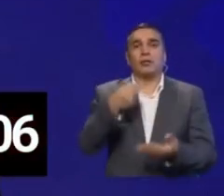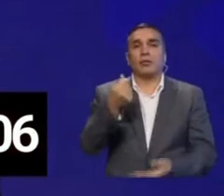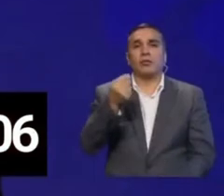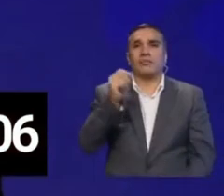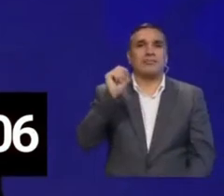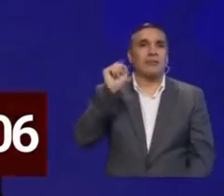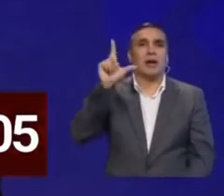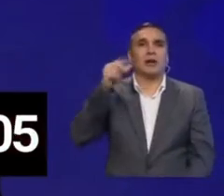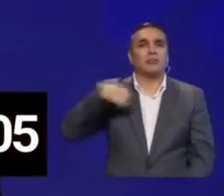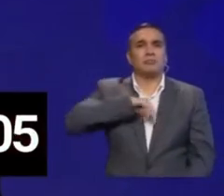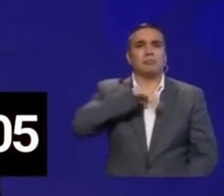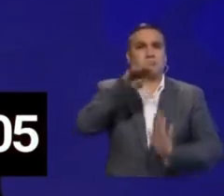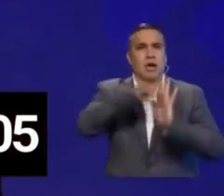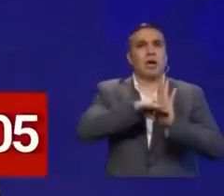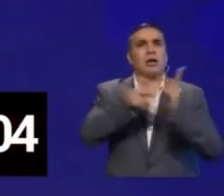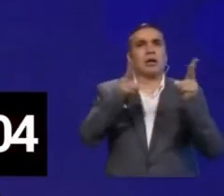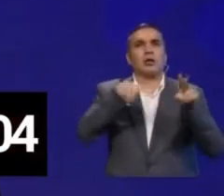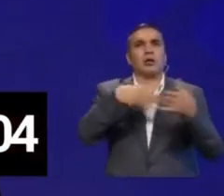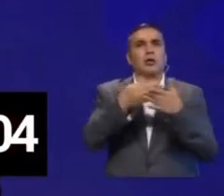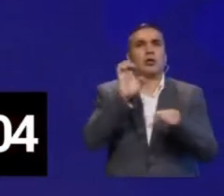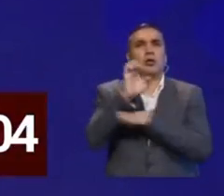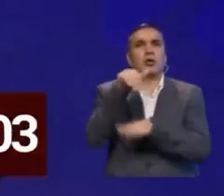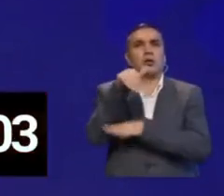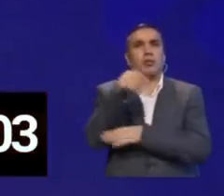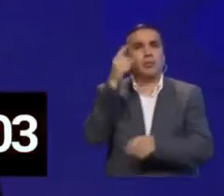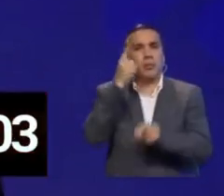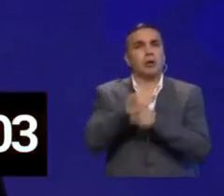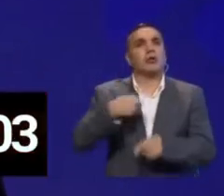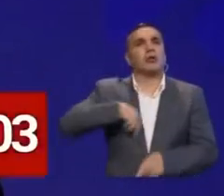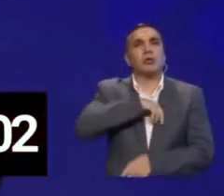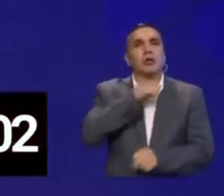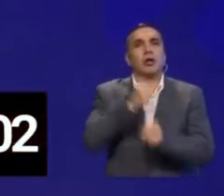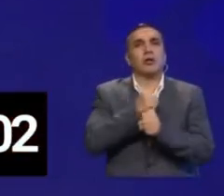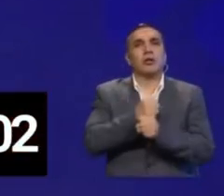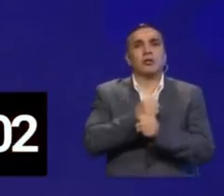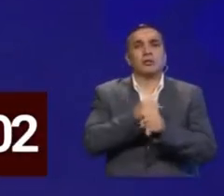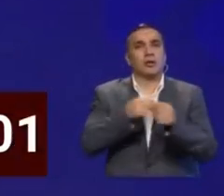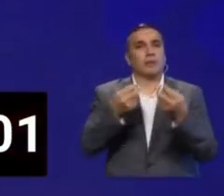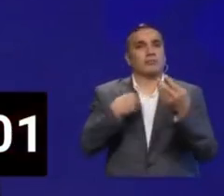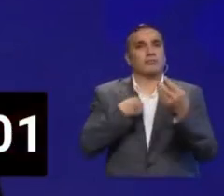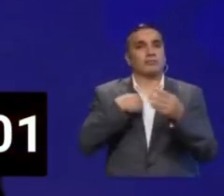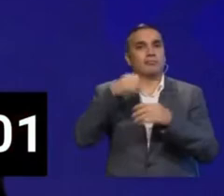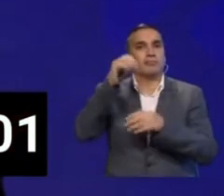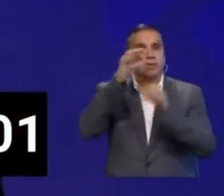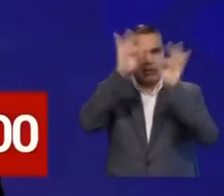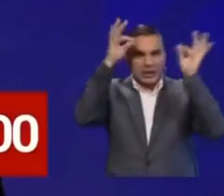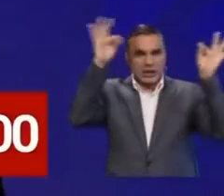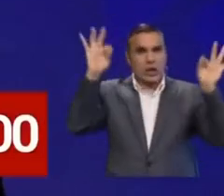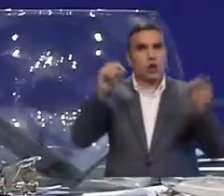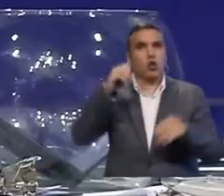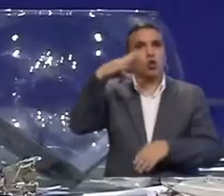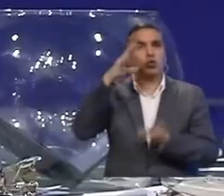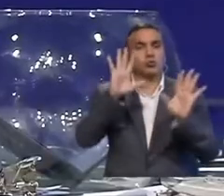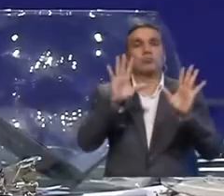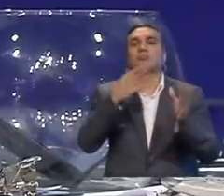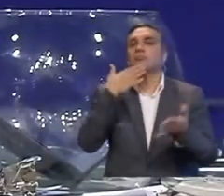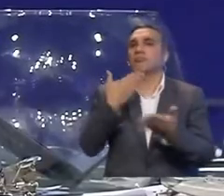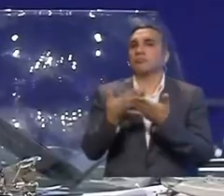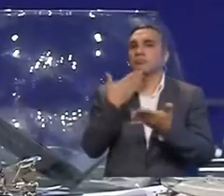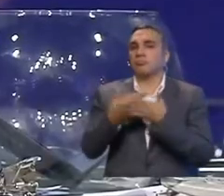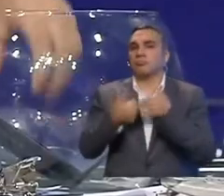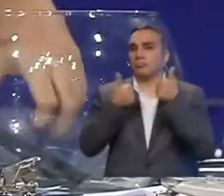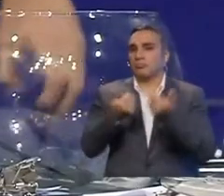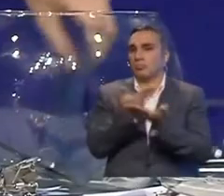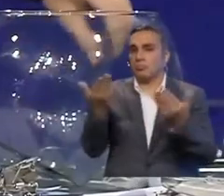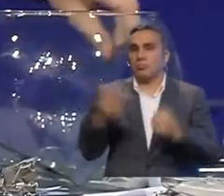cara, vamos a bajarla, al igual que a todo el país. Para eso tenemos las hidroeléctricas. Vamos a ganar. Gracias, candidato